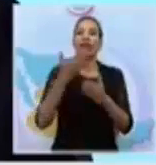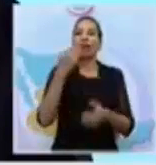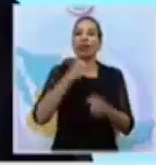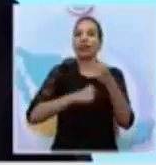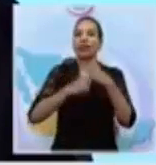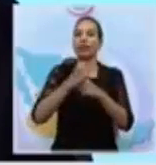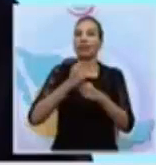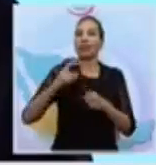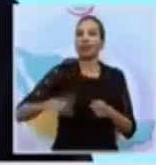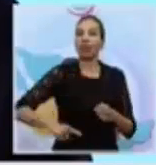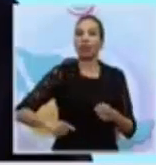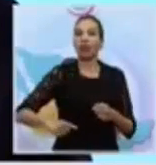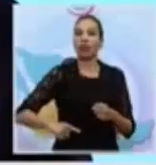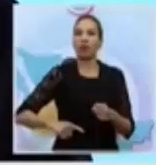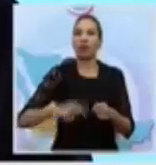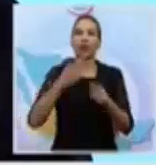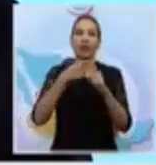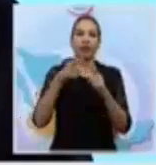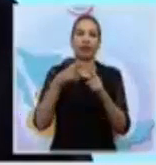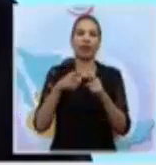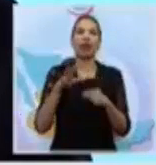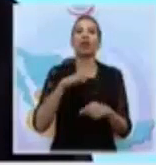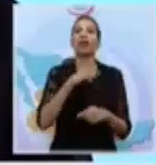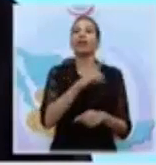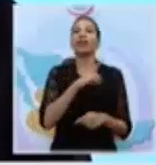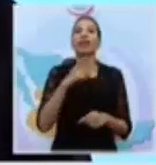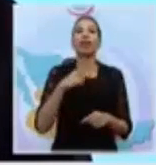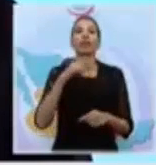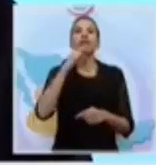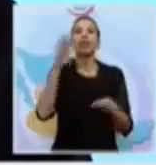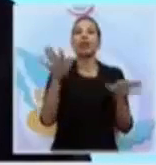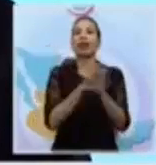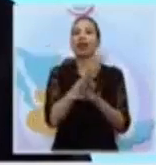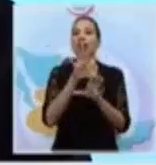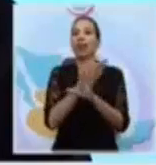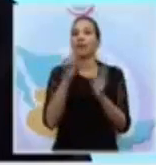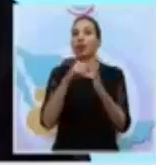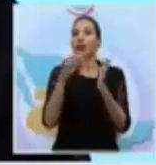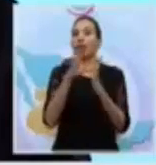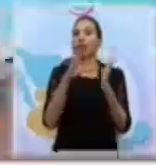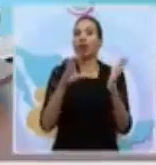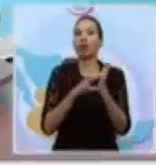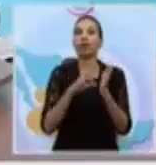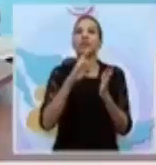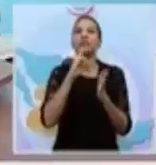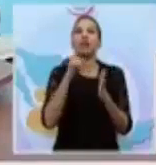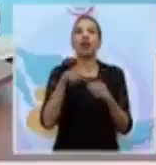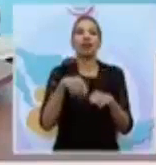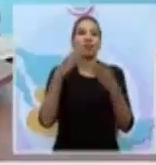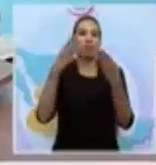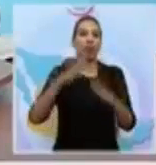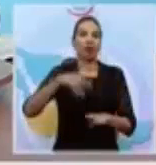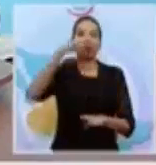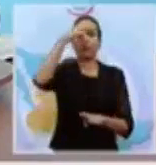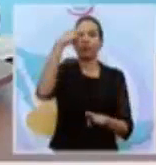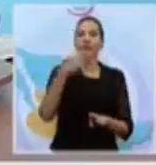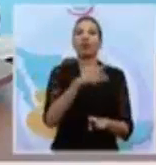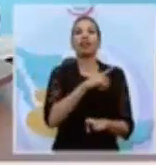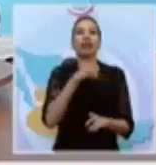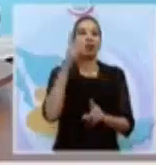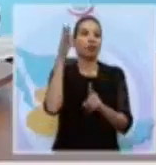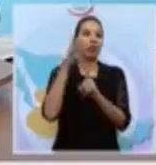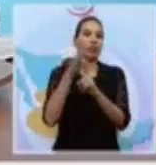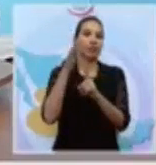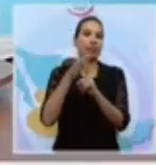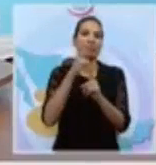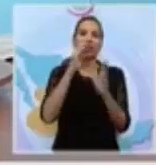primeros gobiernos neoliberales. Se requiere reformar la Constitución para que el Banco de México también persiga el objetivo